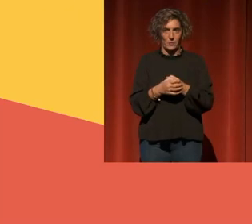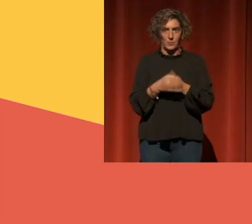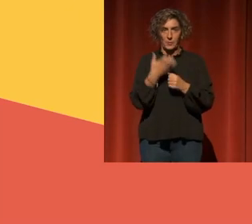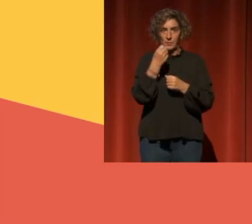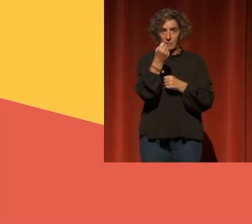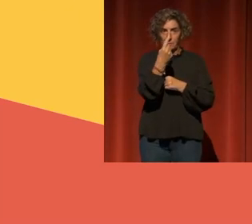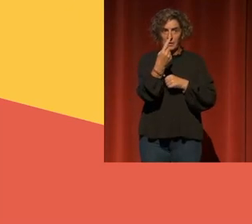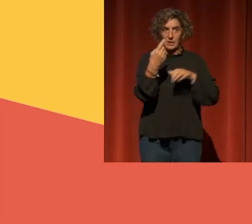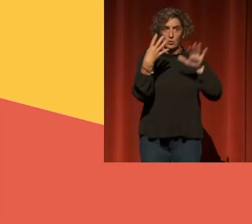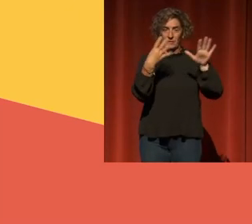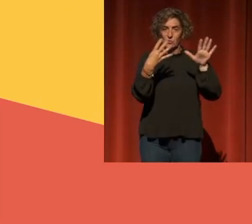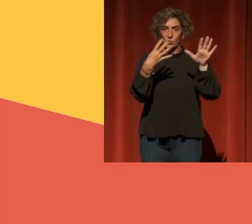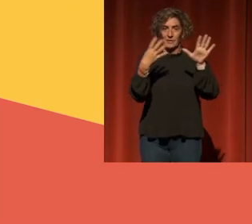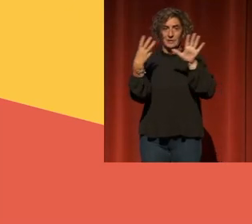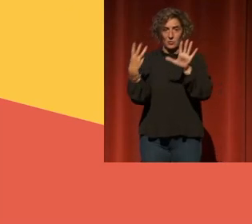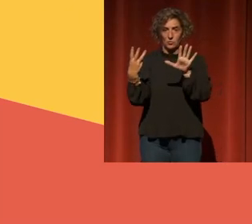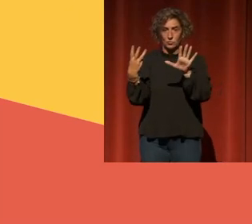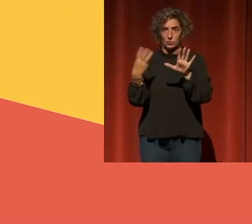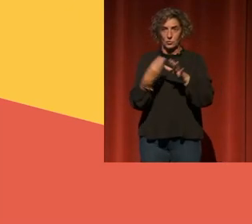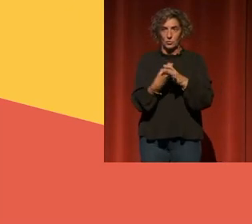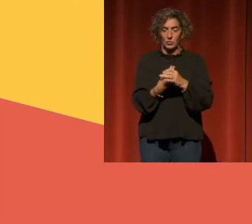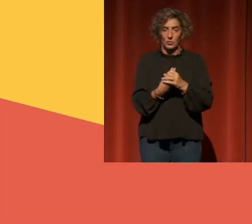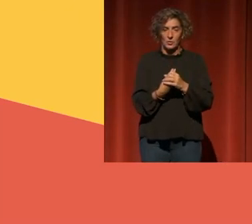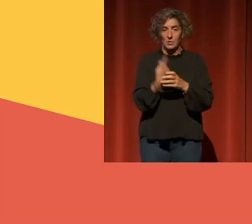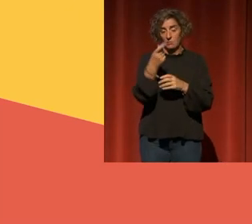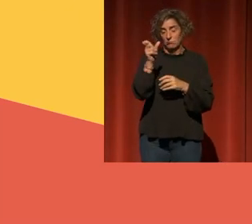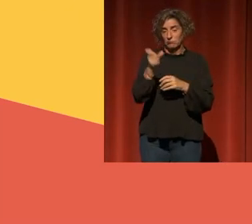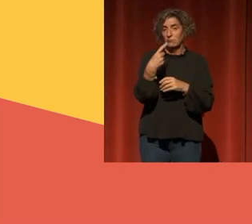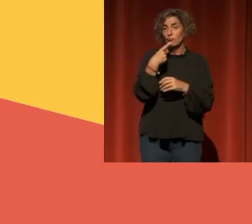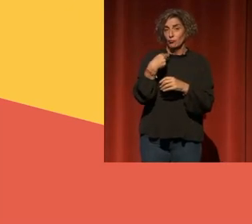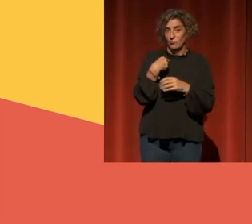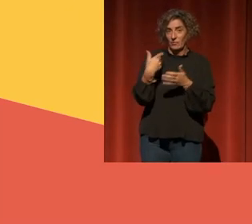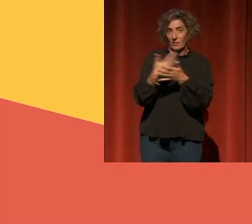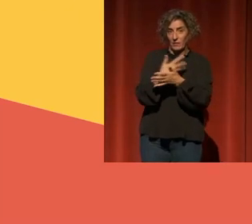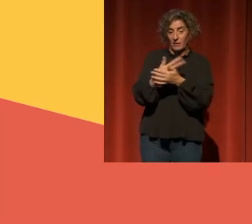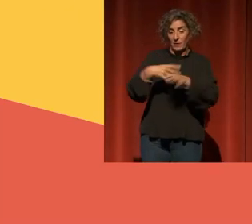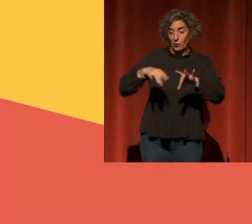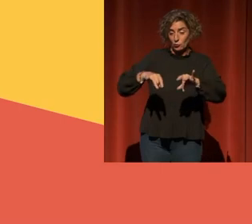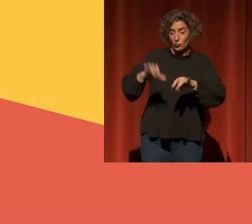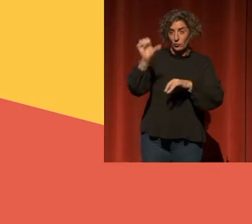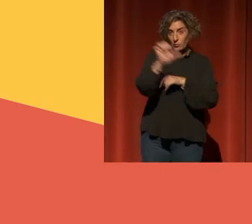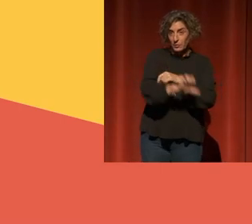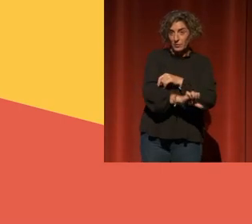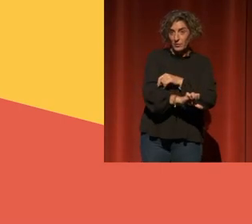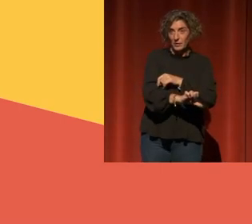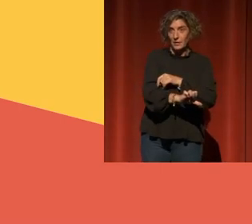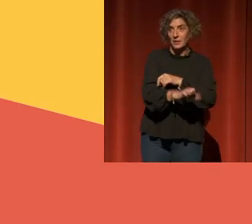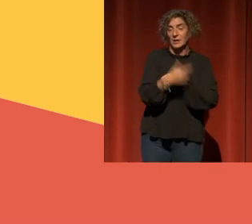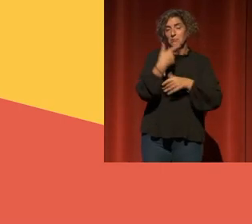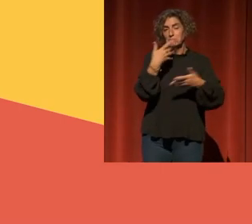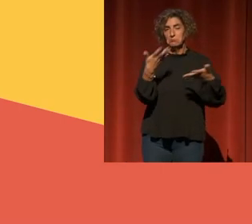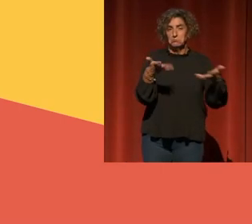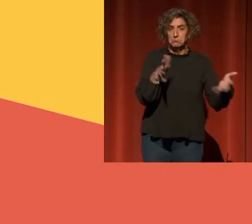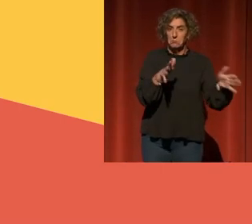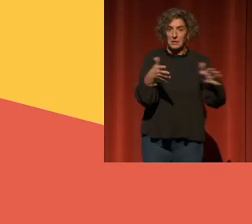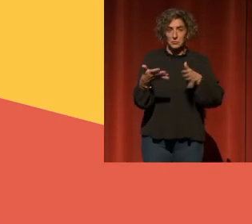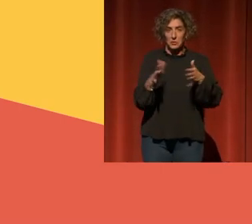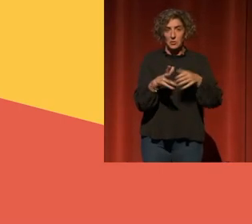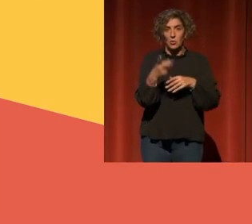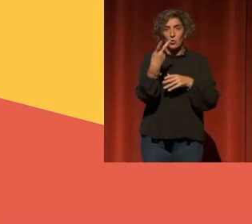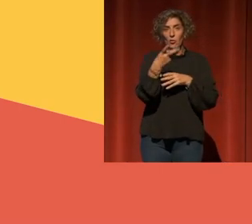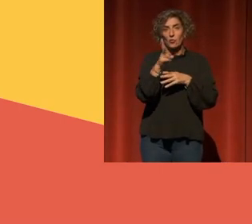1998 y rin ya nos cuenta que en suelo europeo se estima que hay unos